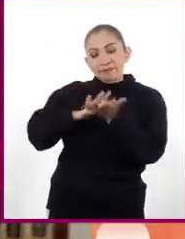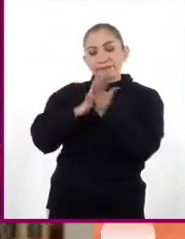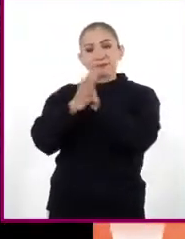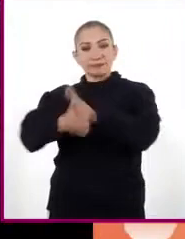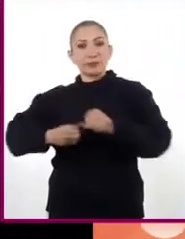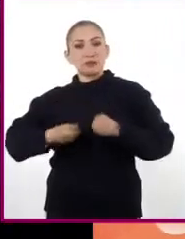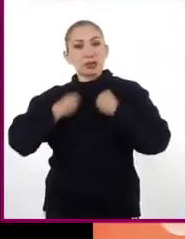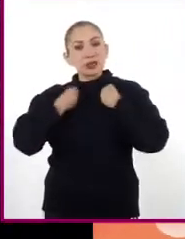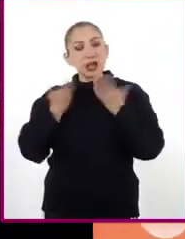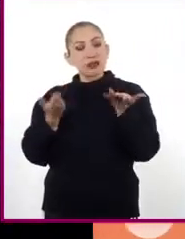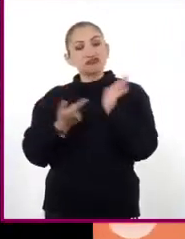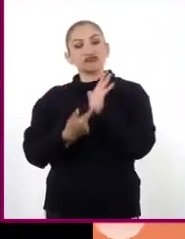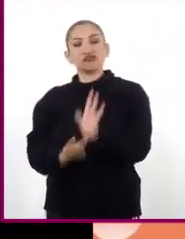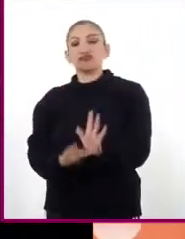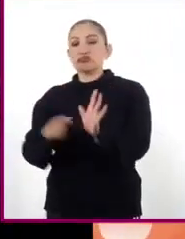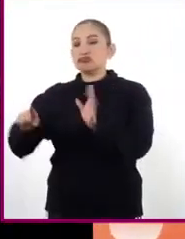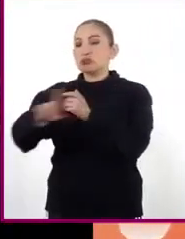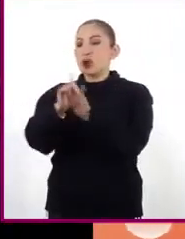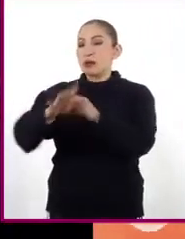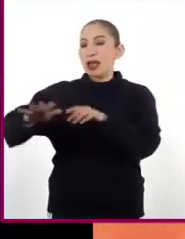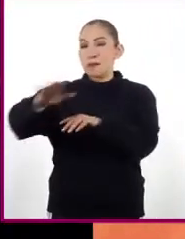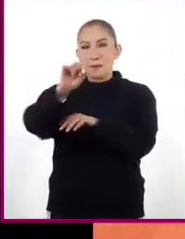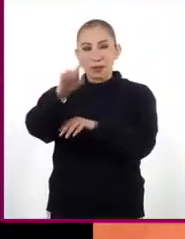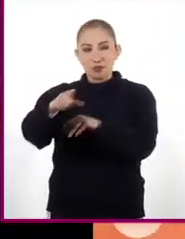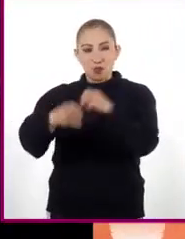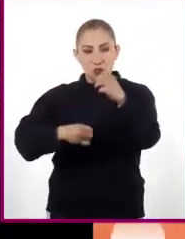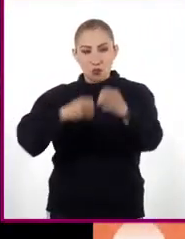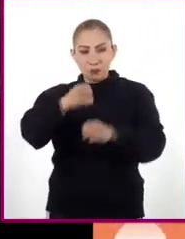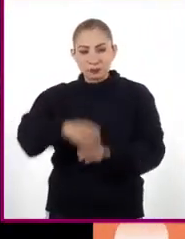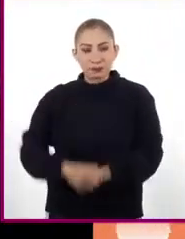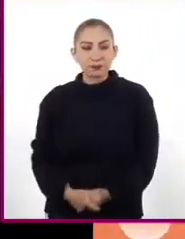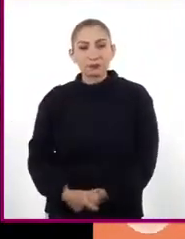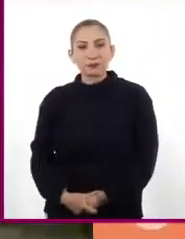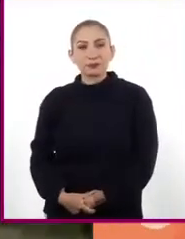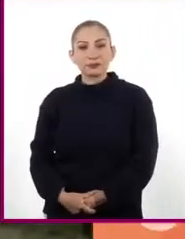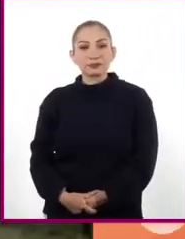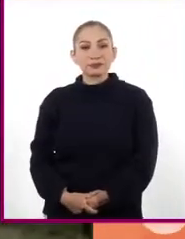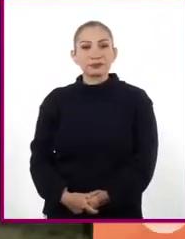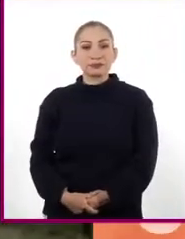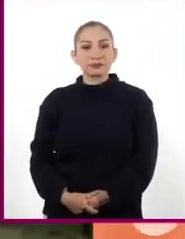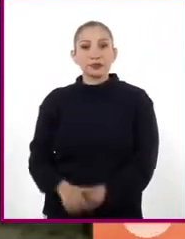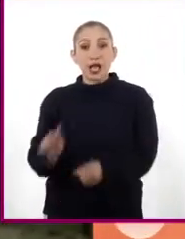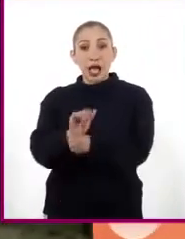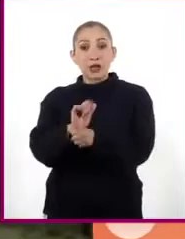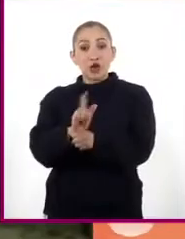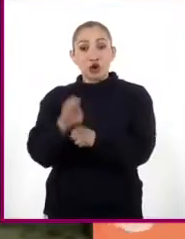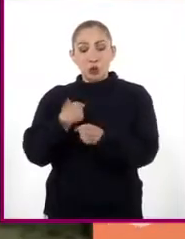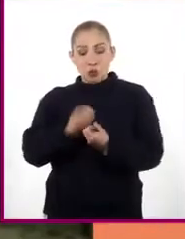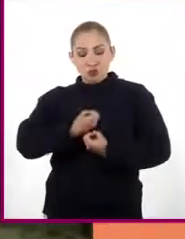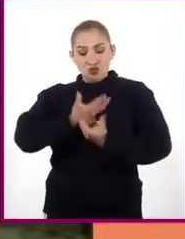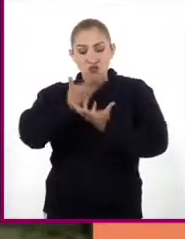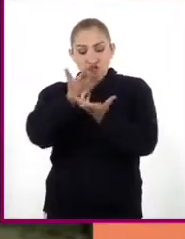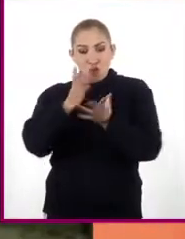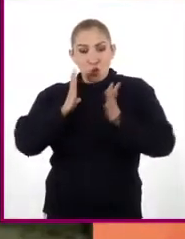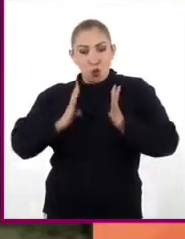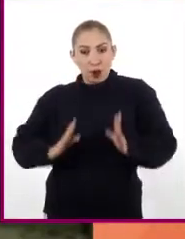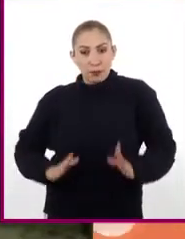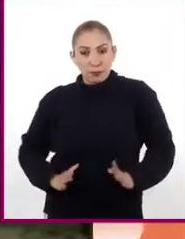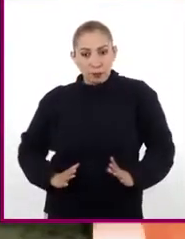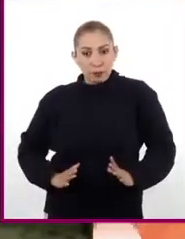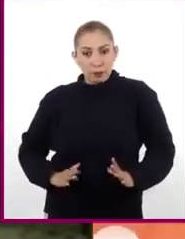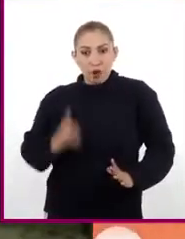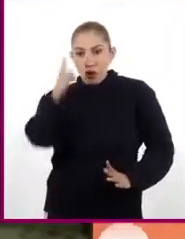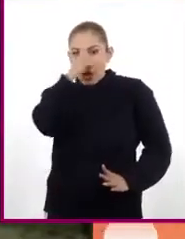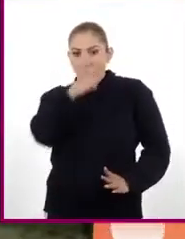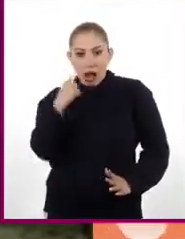cobren vida y le den sentido al conflicto que vivirán en escena. Los actores nos expresamos por nuestro cuerpo,